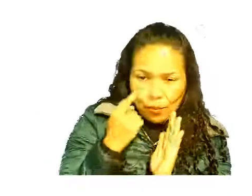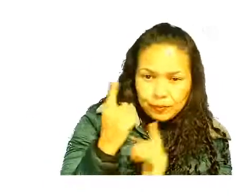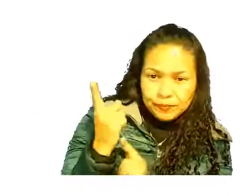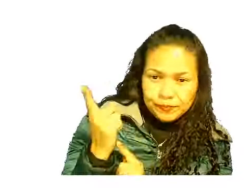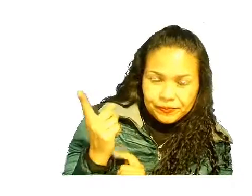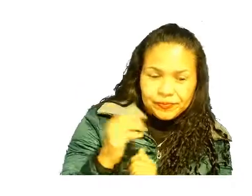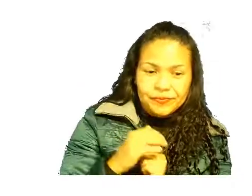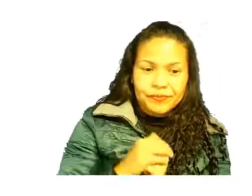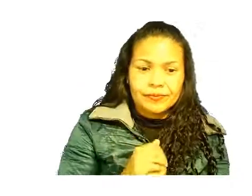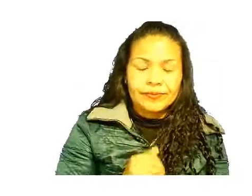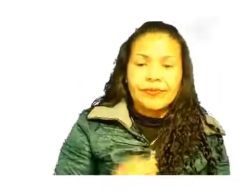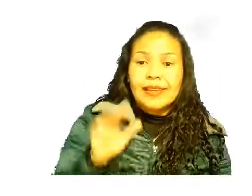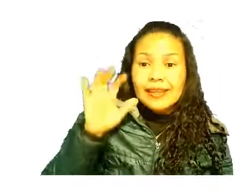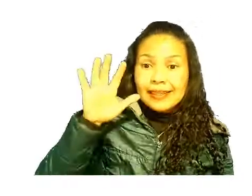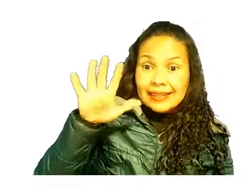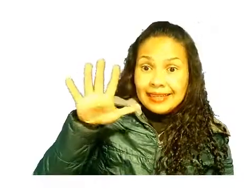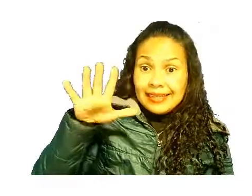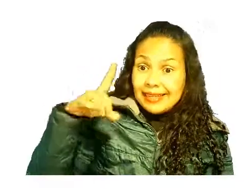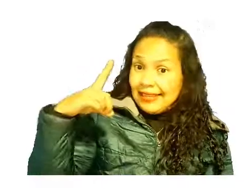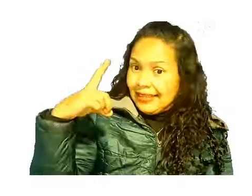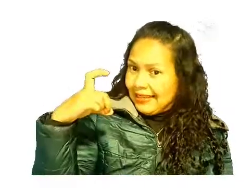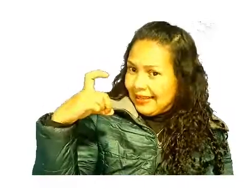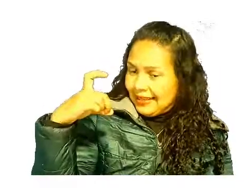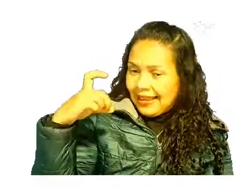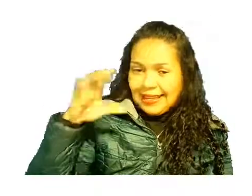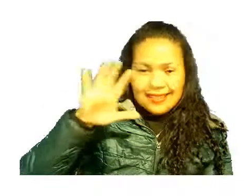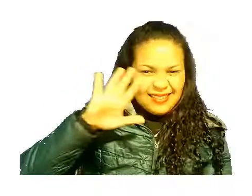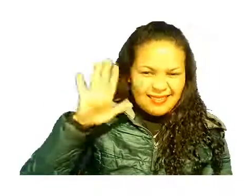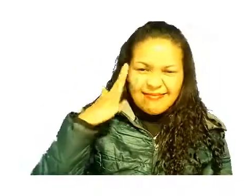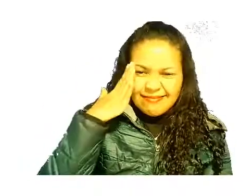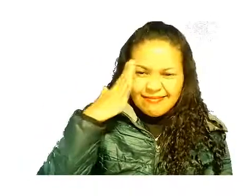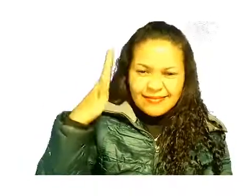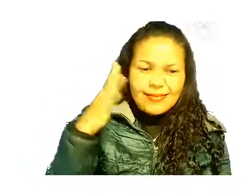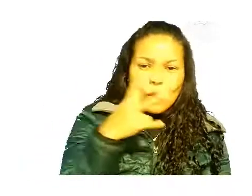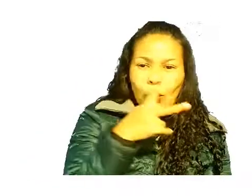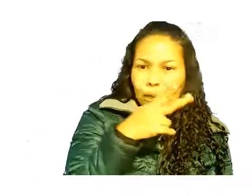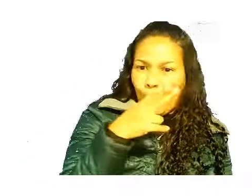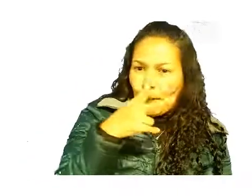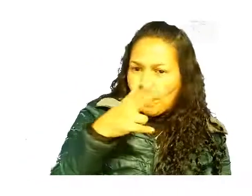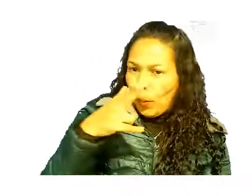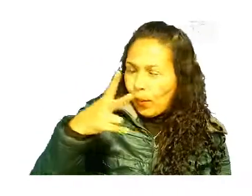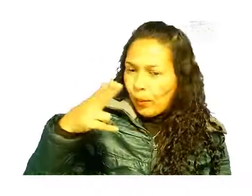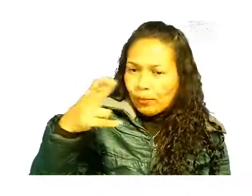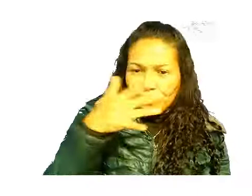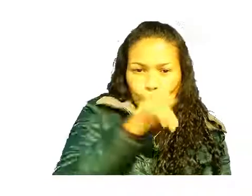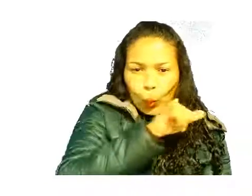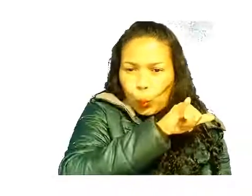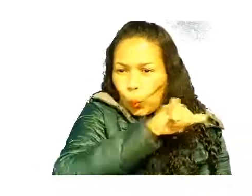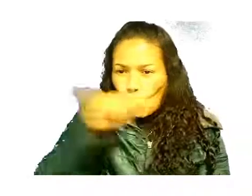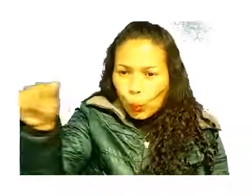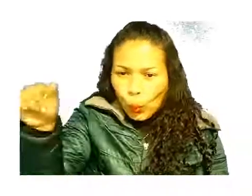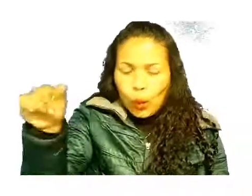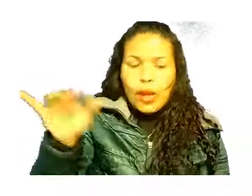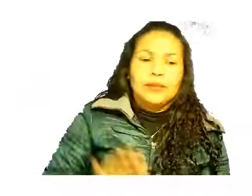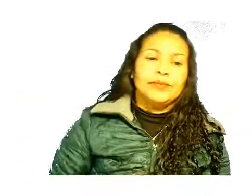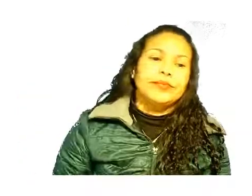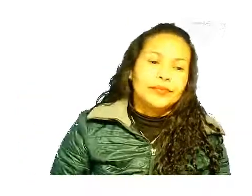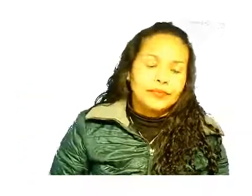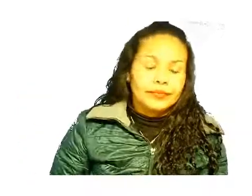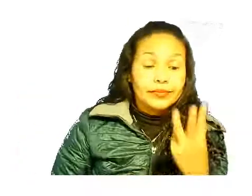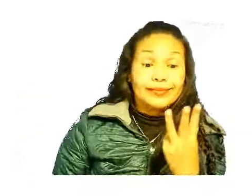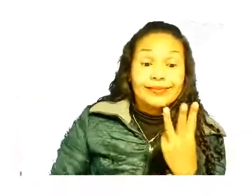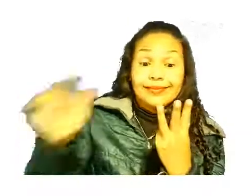expresión. Por ejemplo, mi primer término, que es 5xy, ya tengo como factor